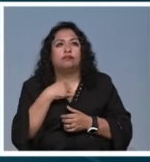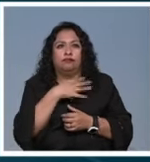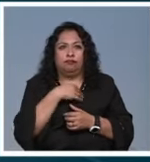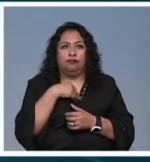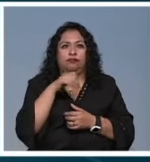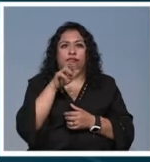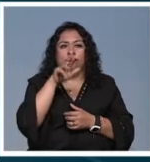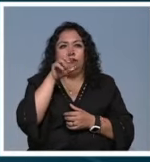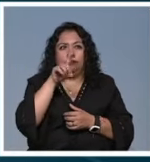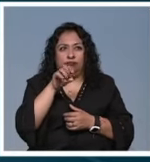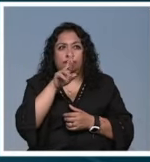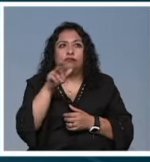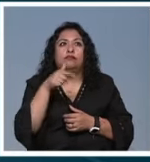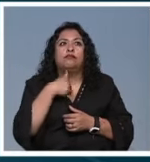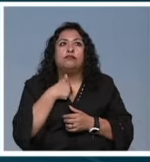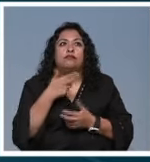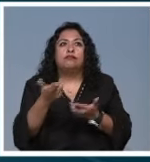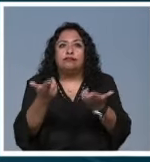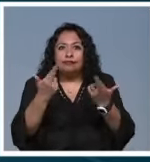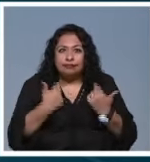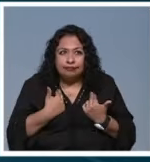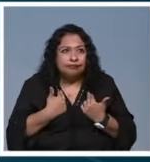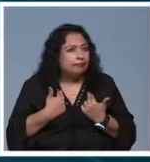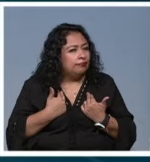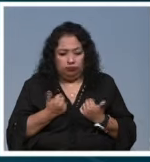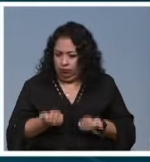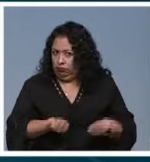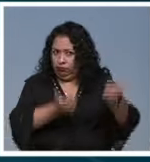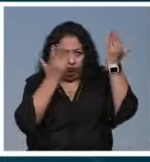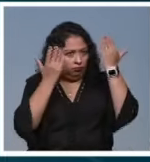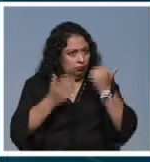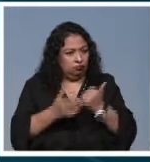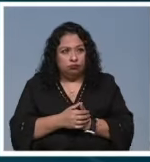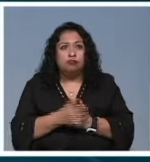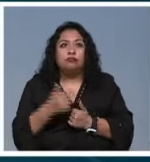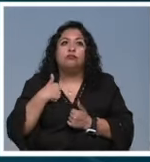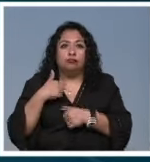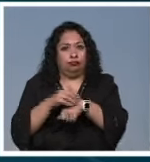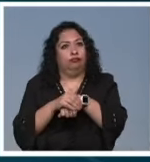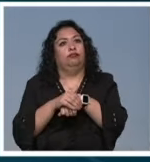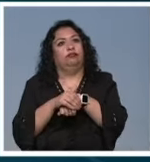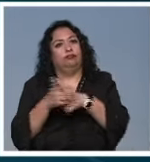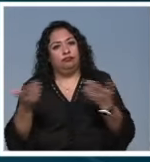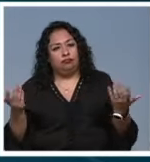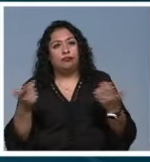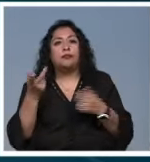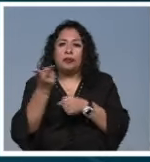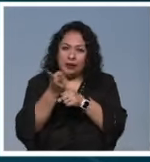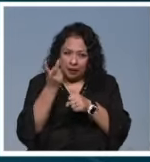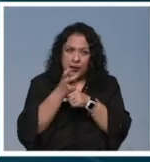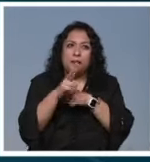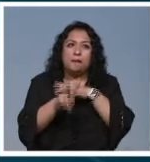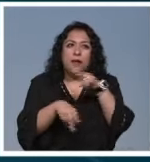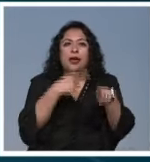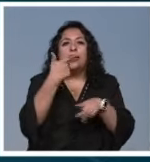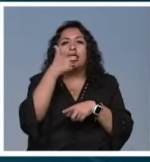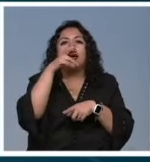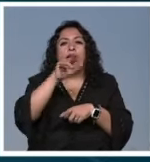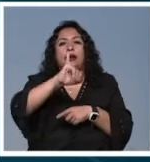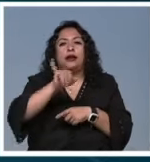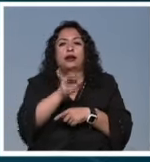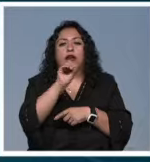Ramírez, me lo regaló, me dijo, no, llévatelo, era mi amigo. Les invitamos a que asistan a la Galería